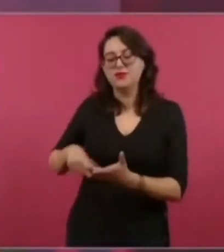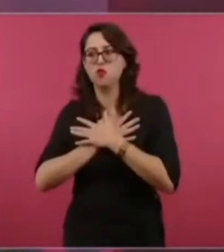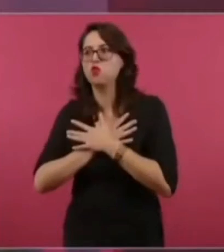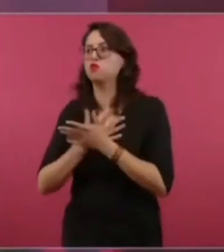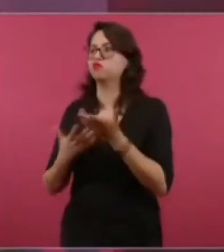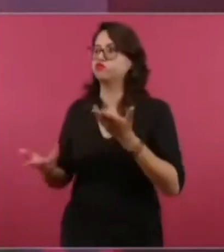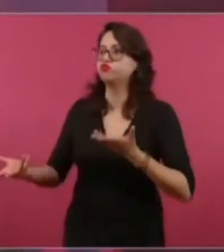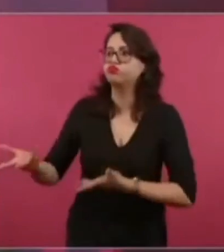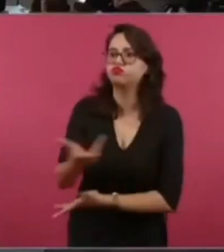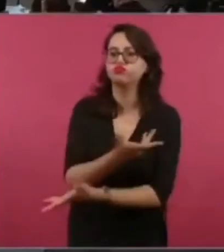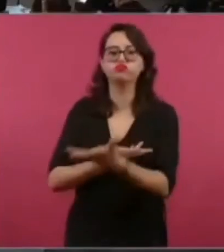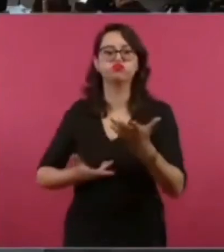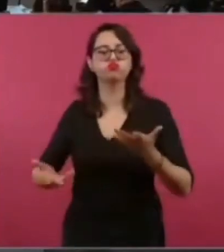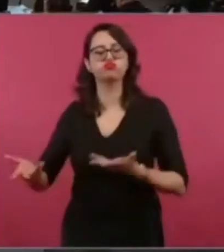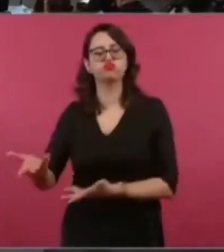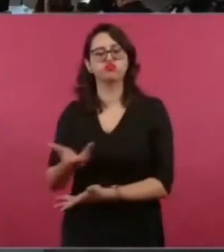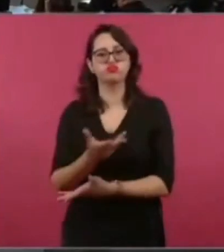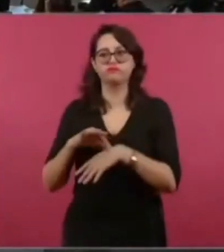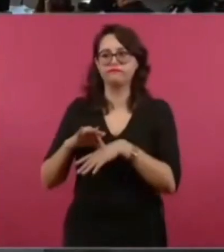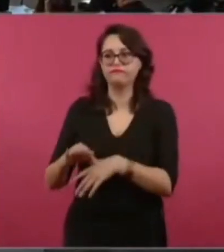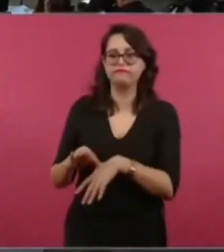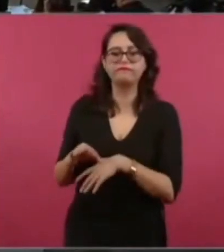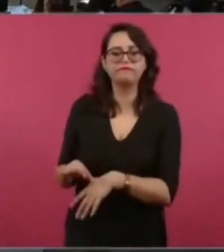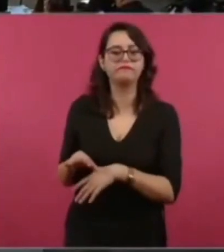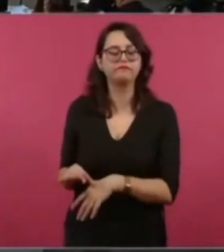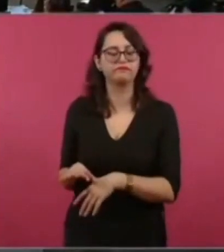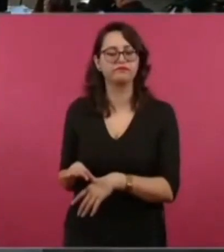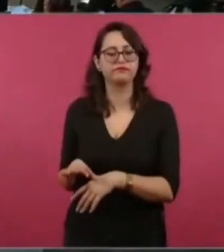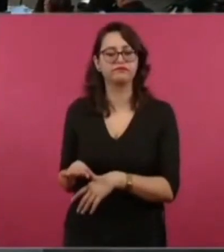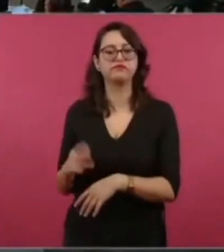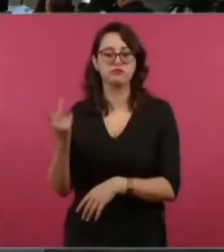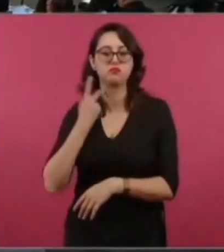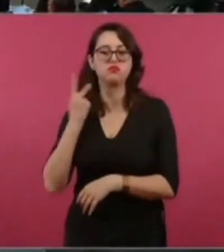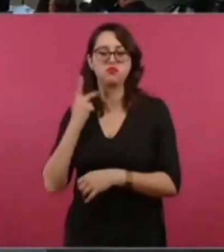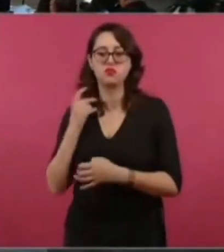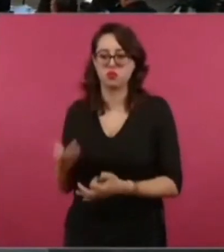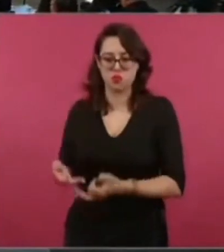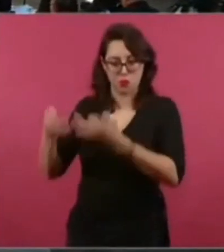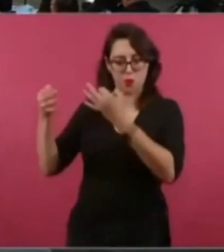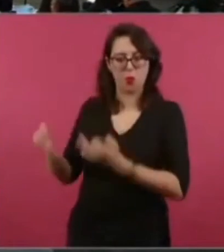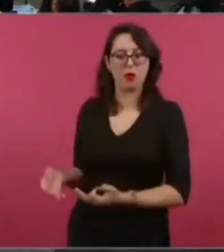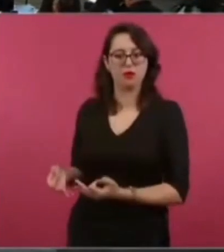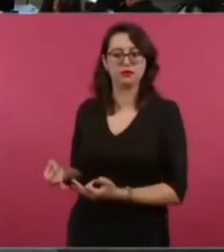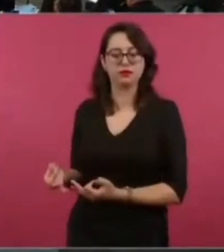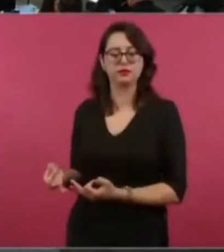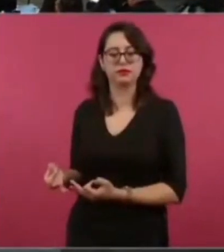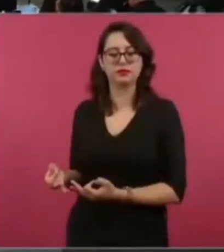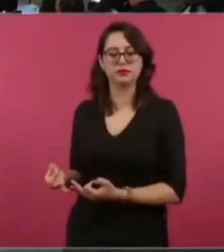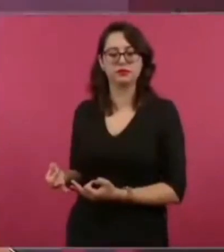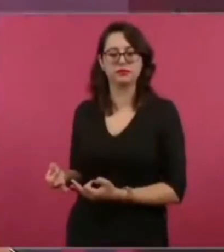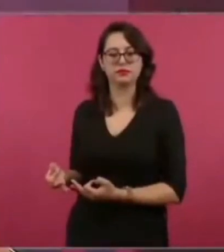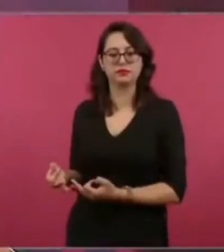Nada de que polariza, no. Se politiza.